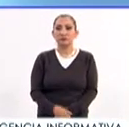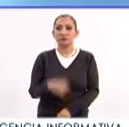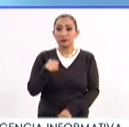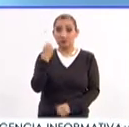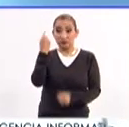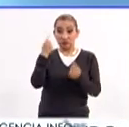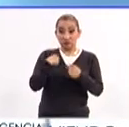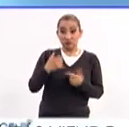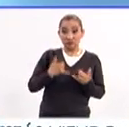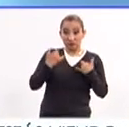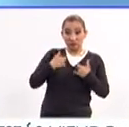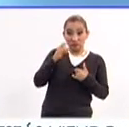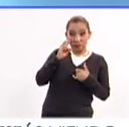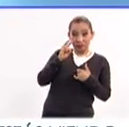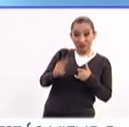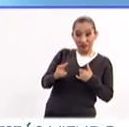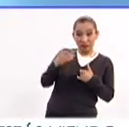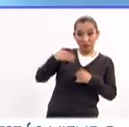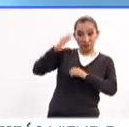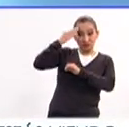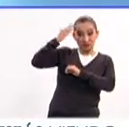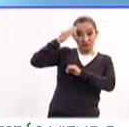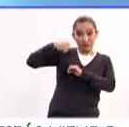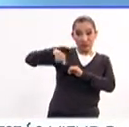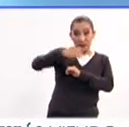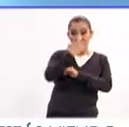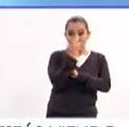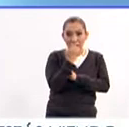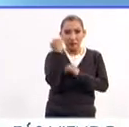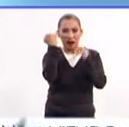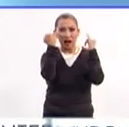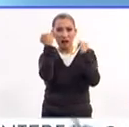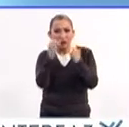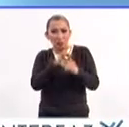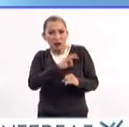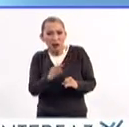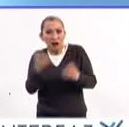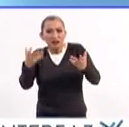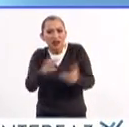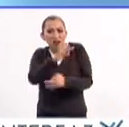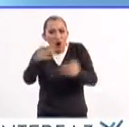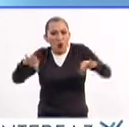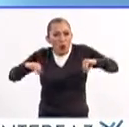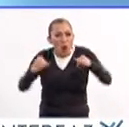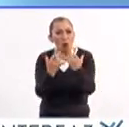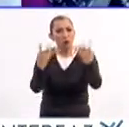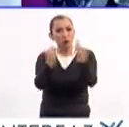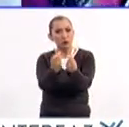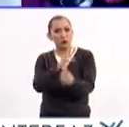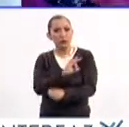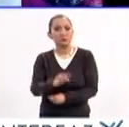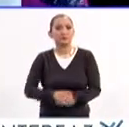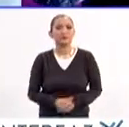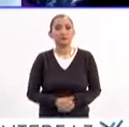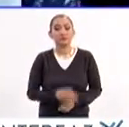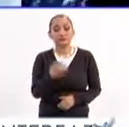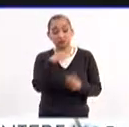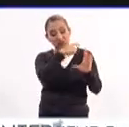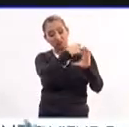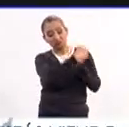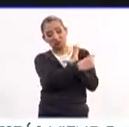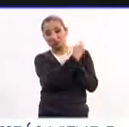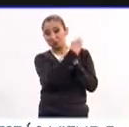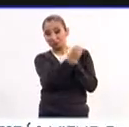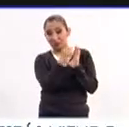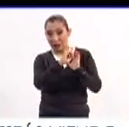the world just by not going to school, then imagine what we could all do together if we really wanted to. La consigna es tan clara